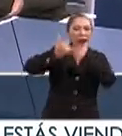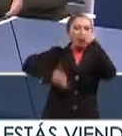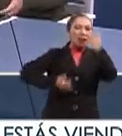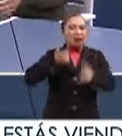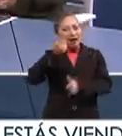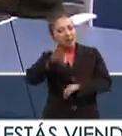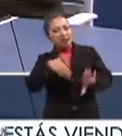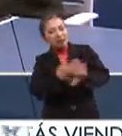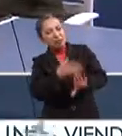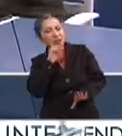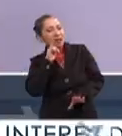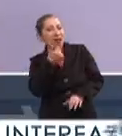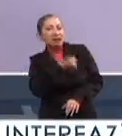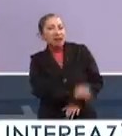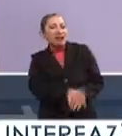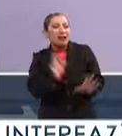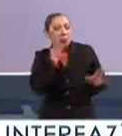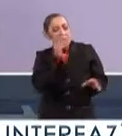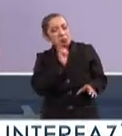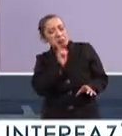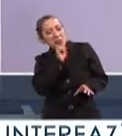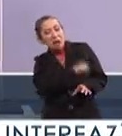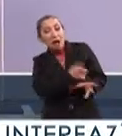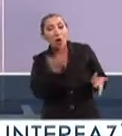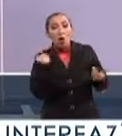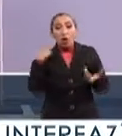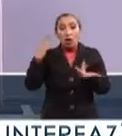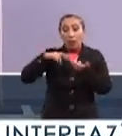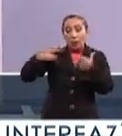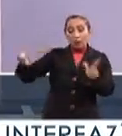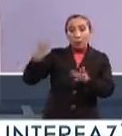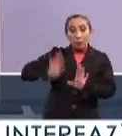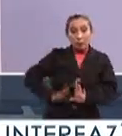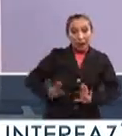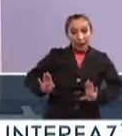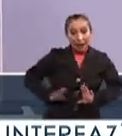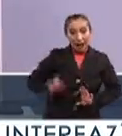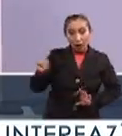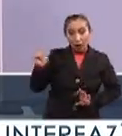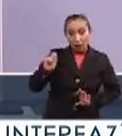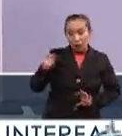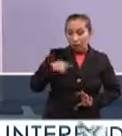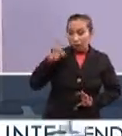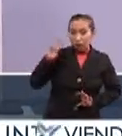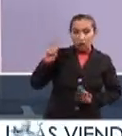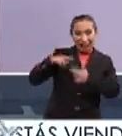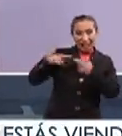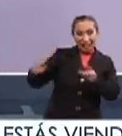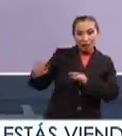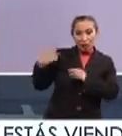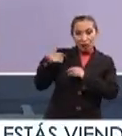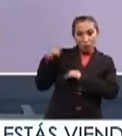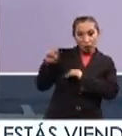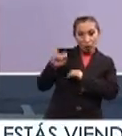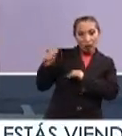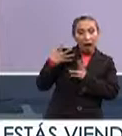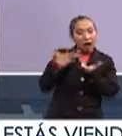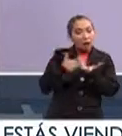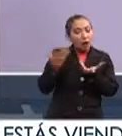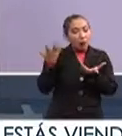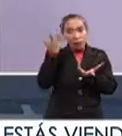de las mujeres, sobre todo en relaciones como las relaciones de pareja, donde pues el hecho de tener una relación hace